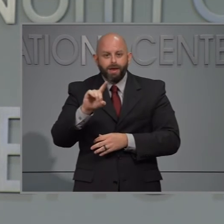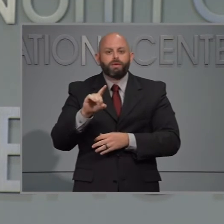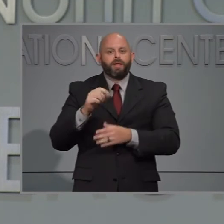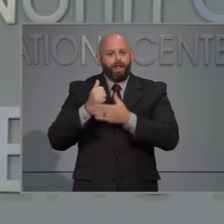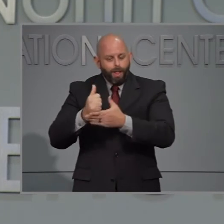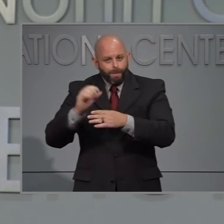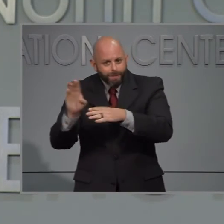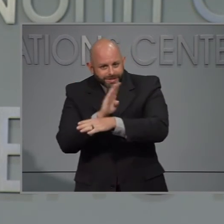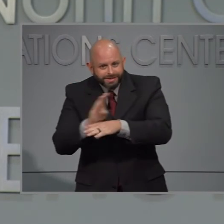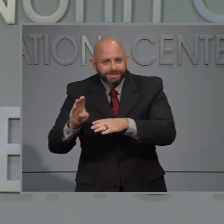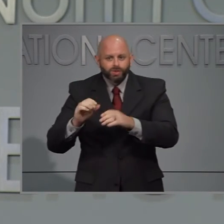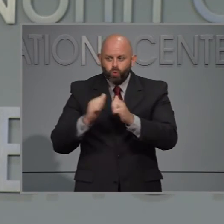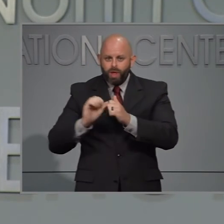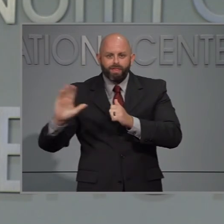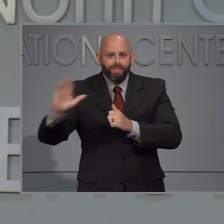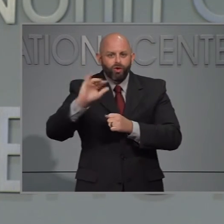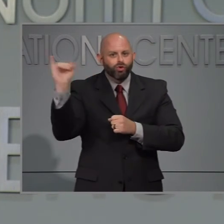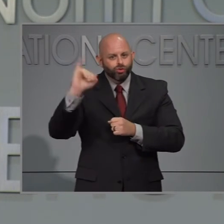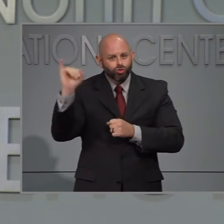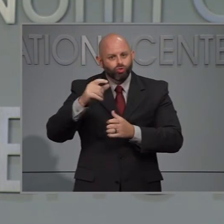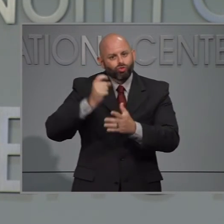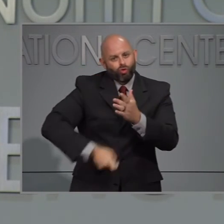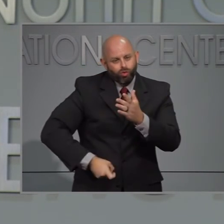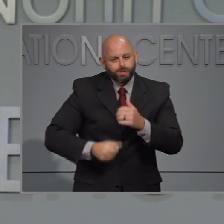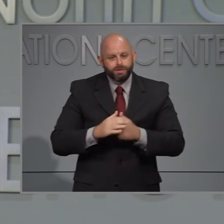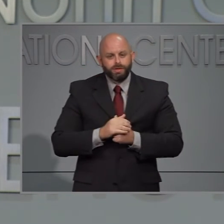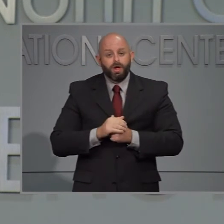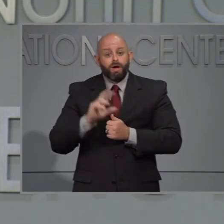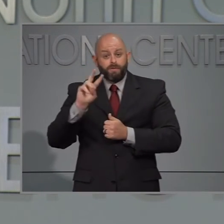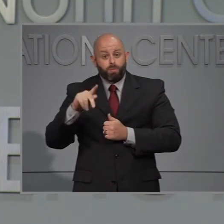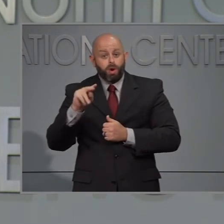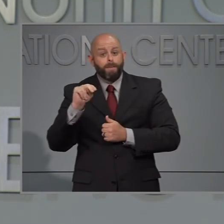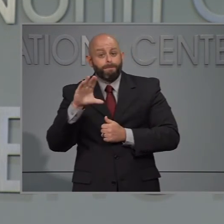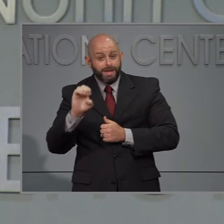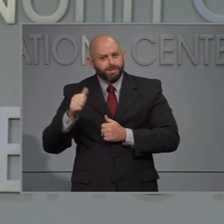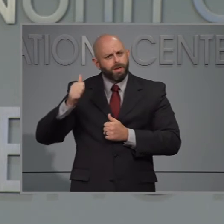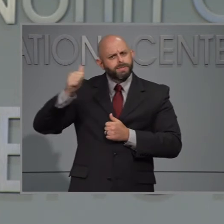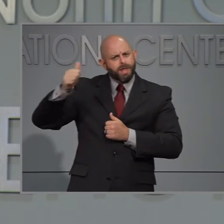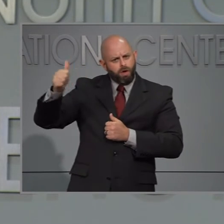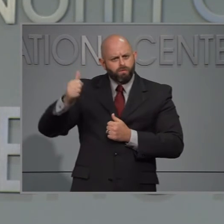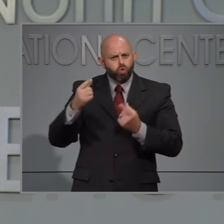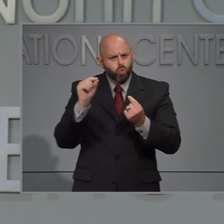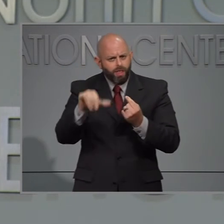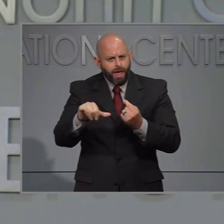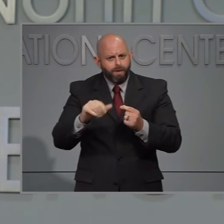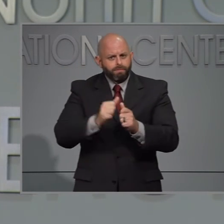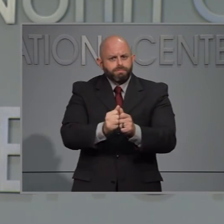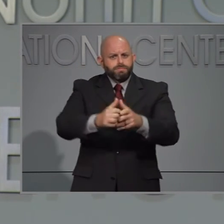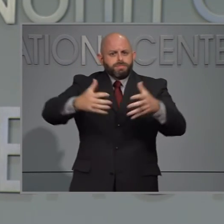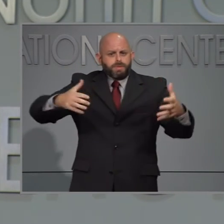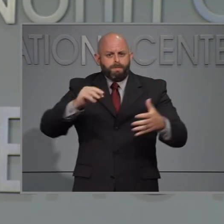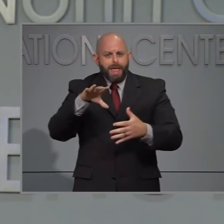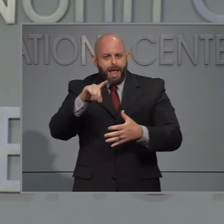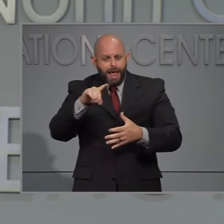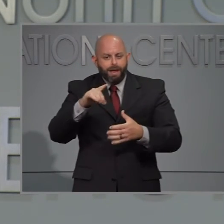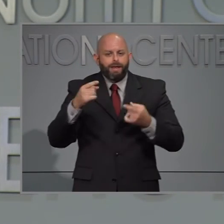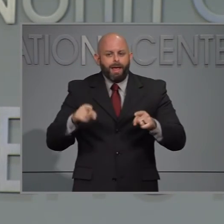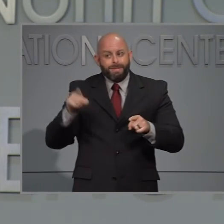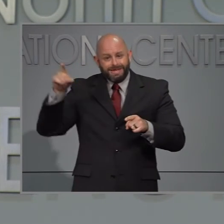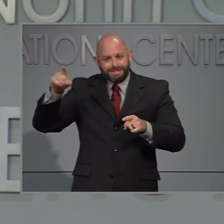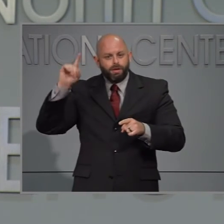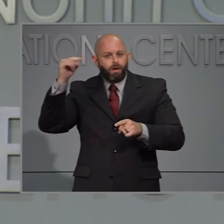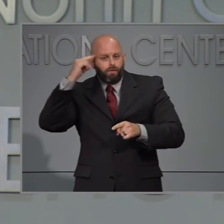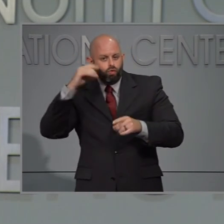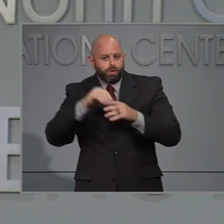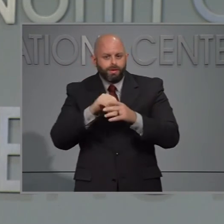El vicepresidente Pence hizo eso cuando él fue gobernador de Indiana y hemos visto muchos estados a través del país de una forma